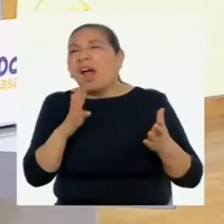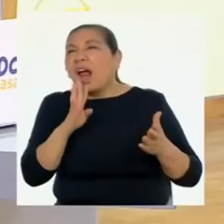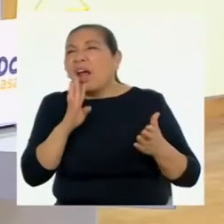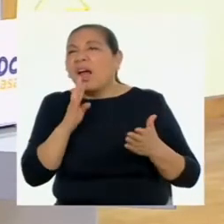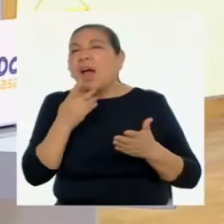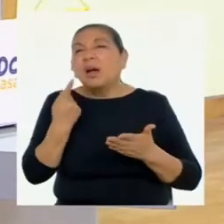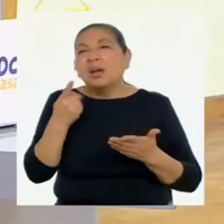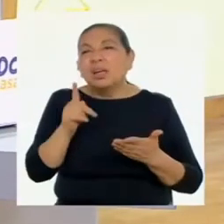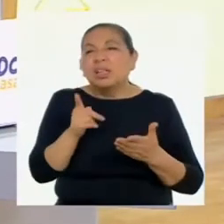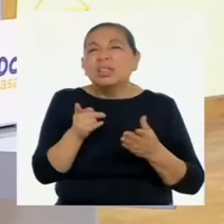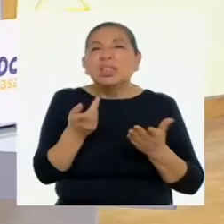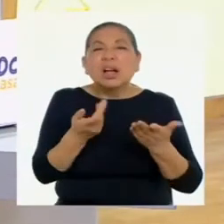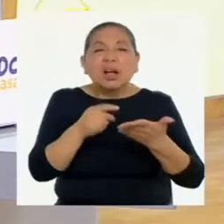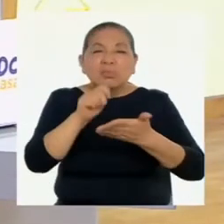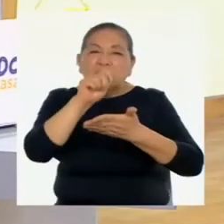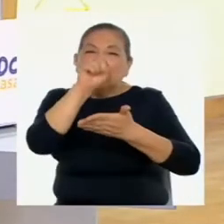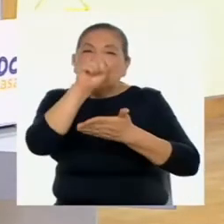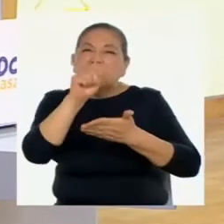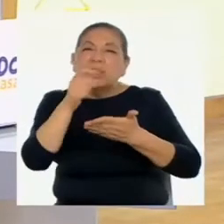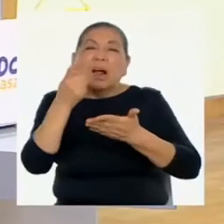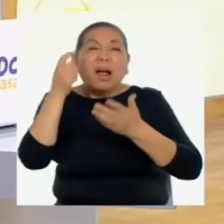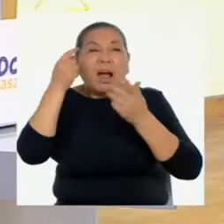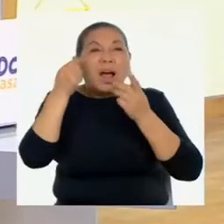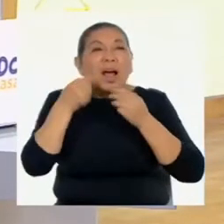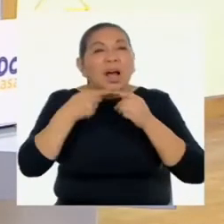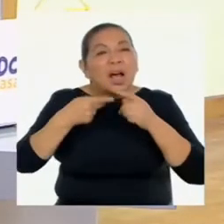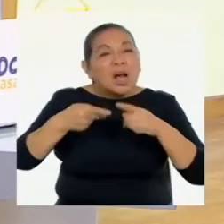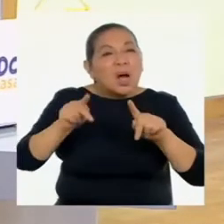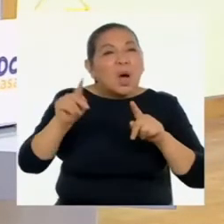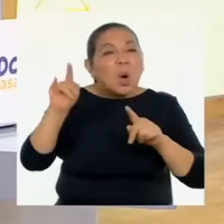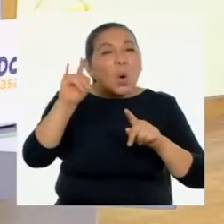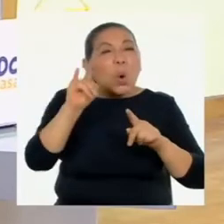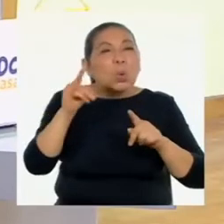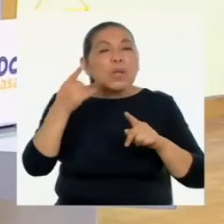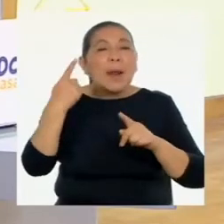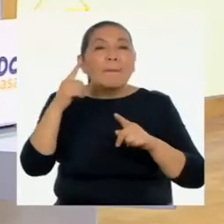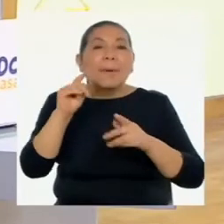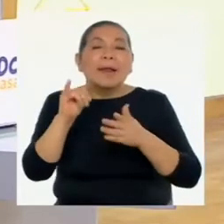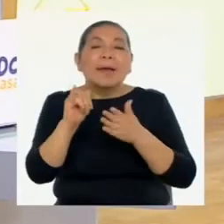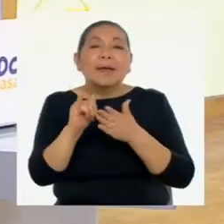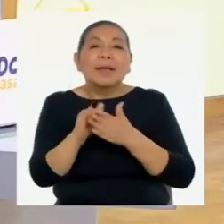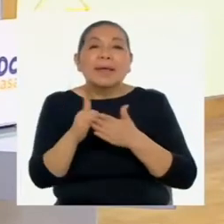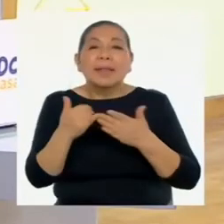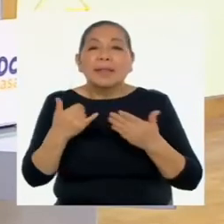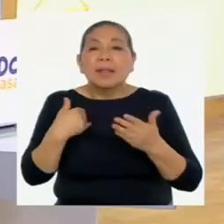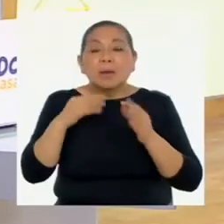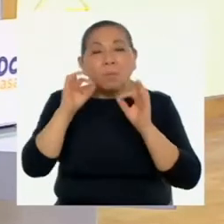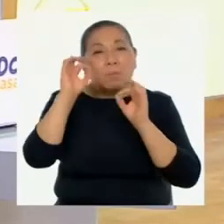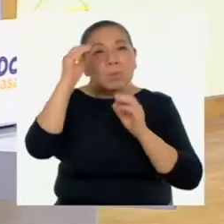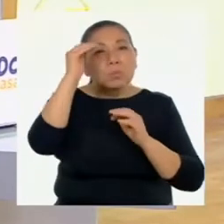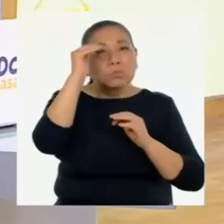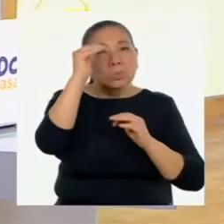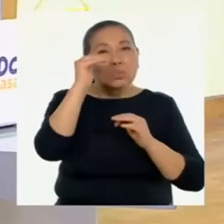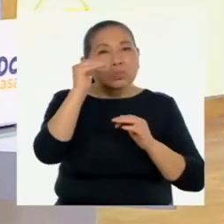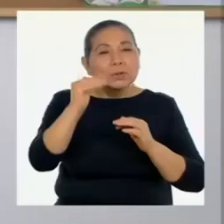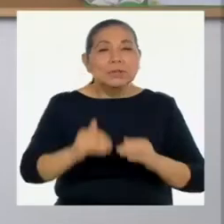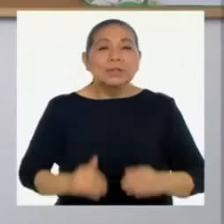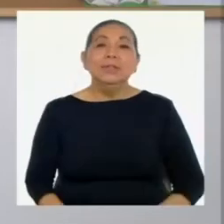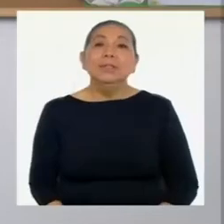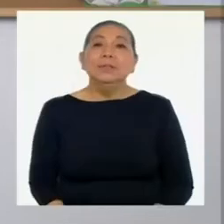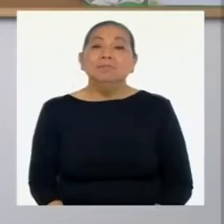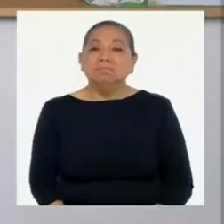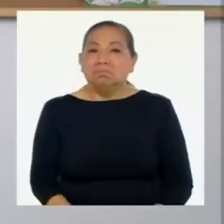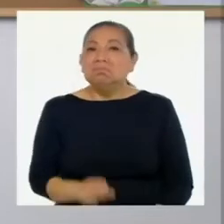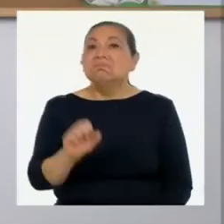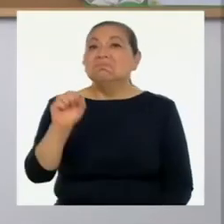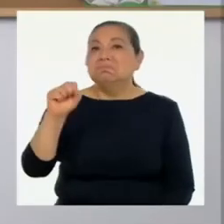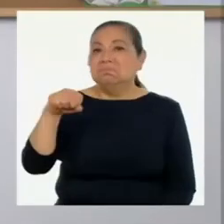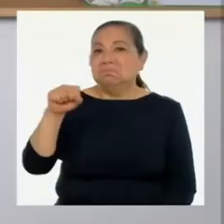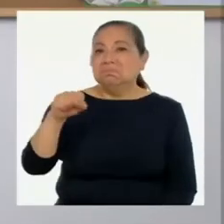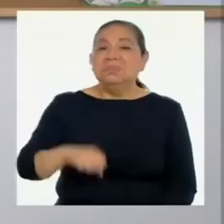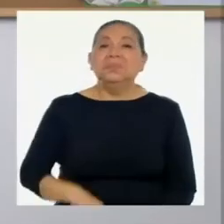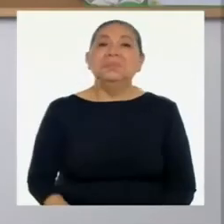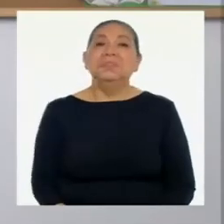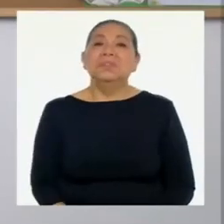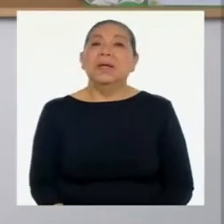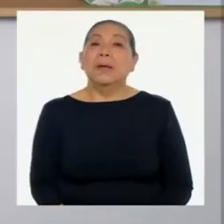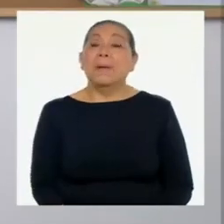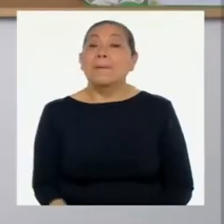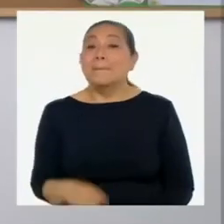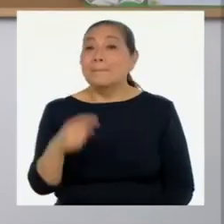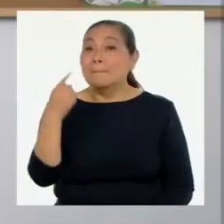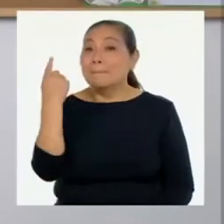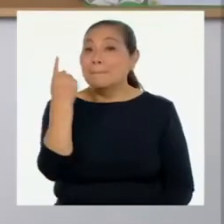la estructura, el tipo de texto, los recursos que usaremos y los recursos paratextuales que vimos en los criterios. Efectivamente,